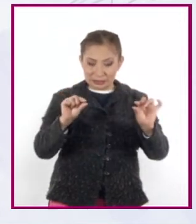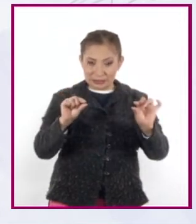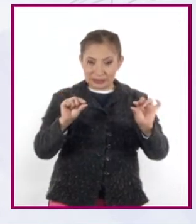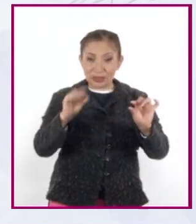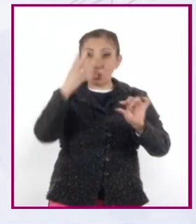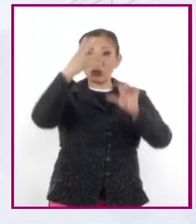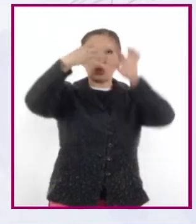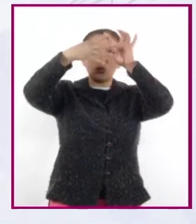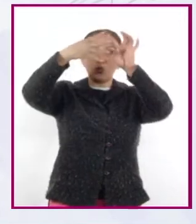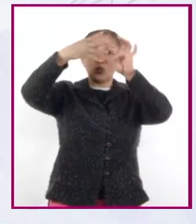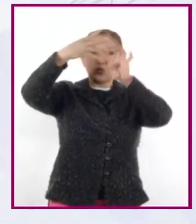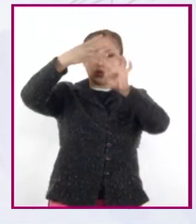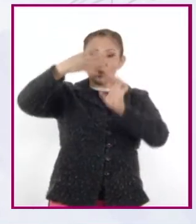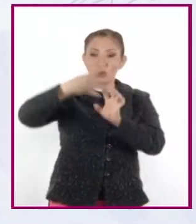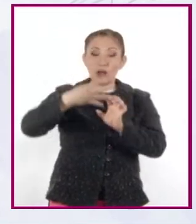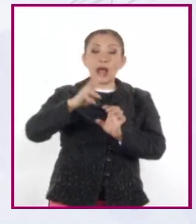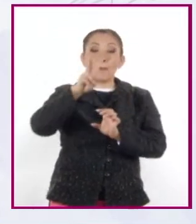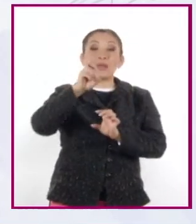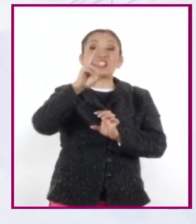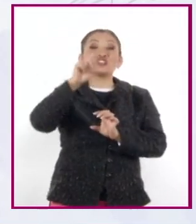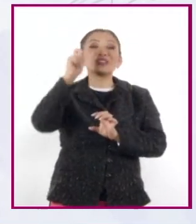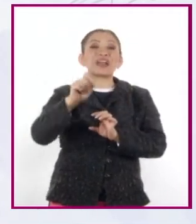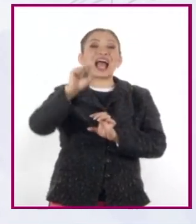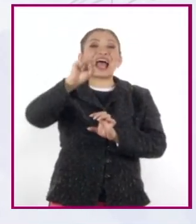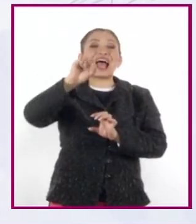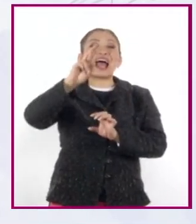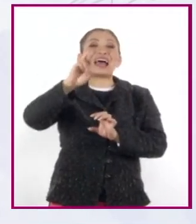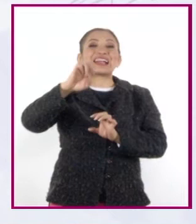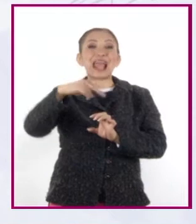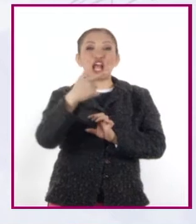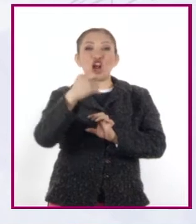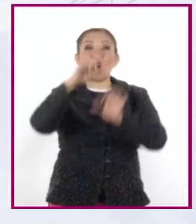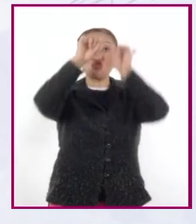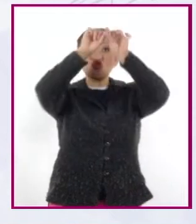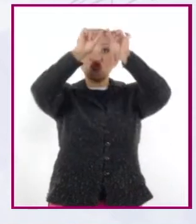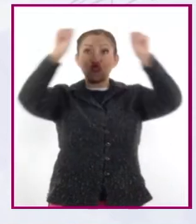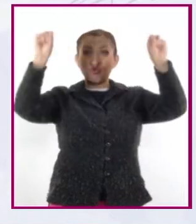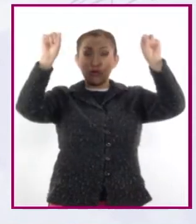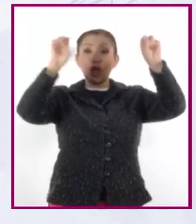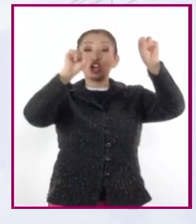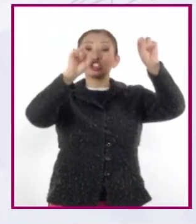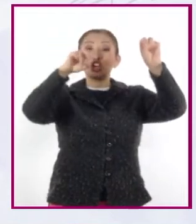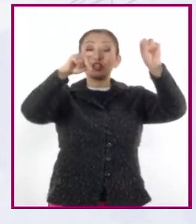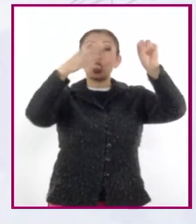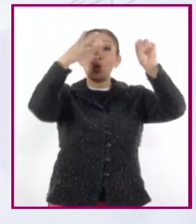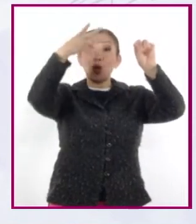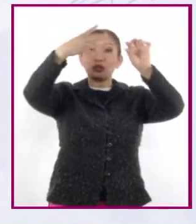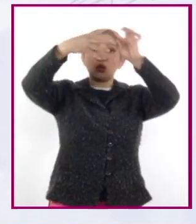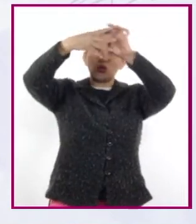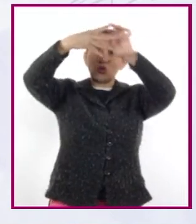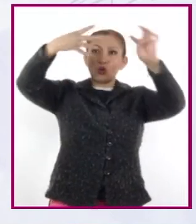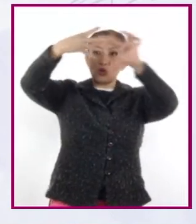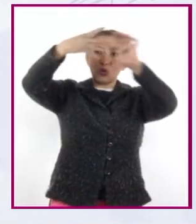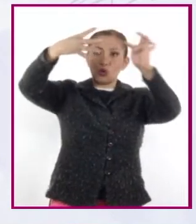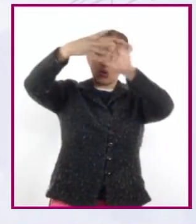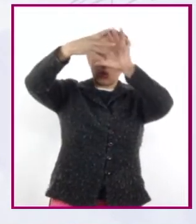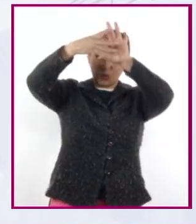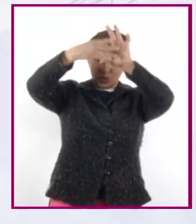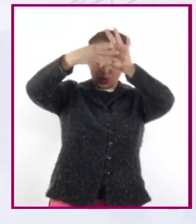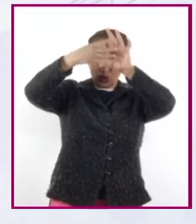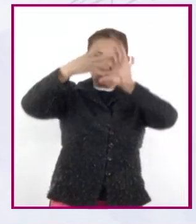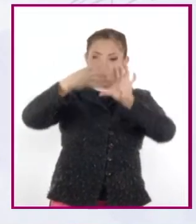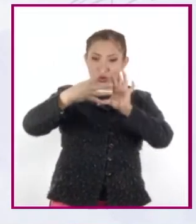Podemos identificar los versos como renglones y entonces el soneto presenta 4 estrofas con esa